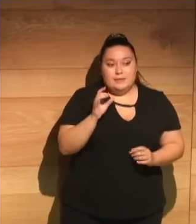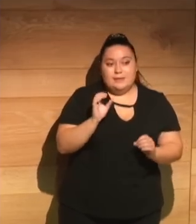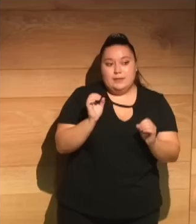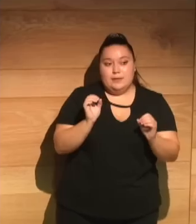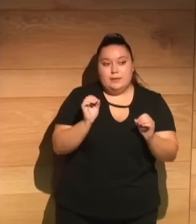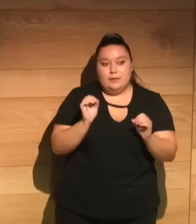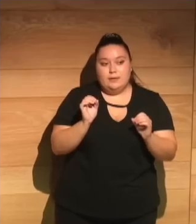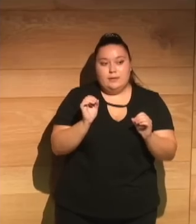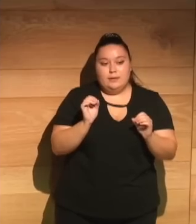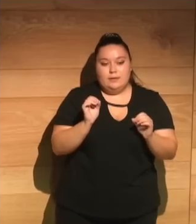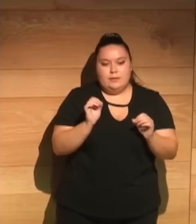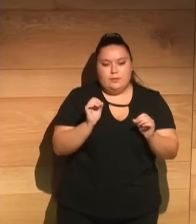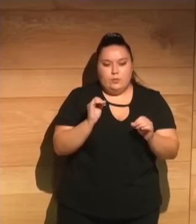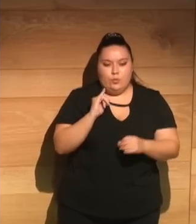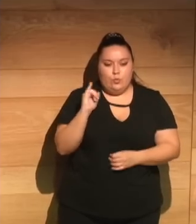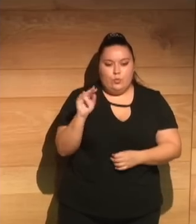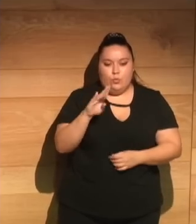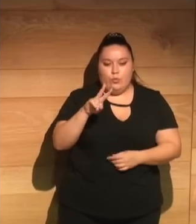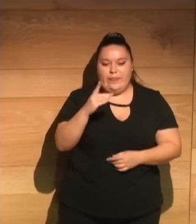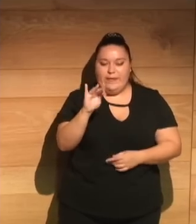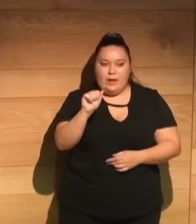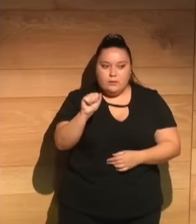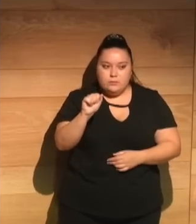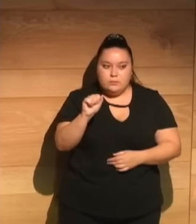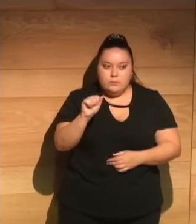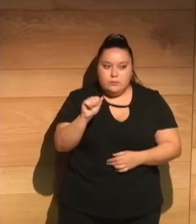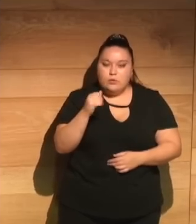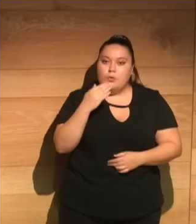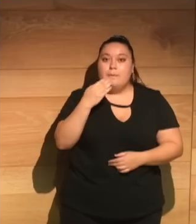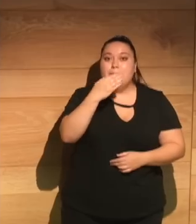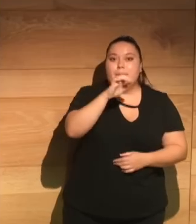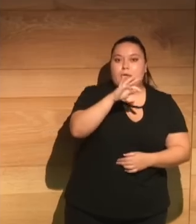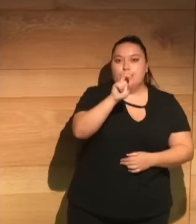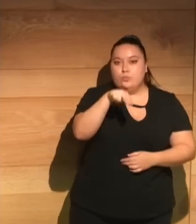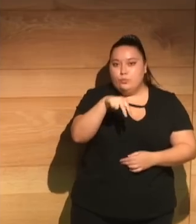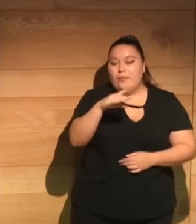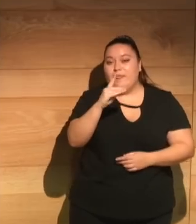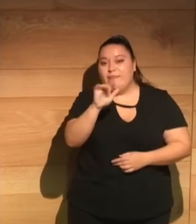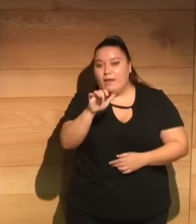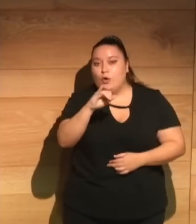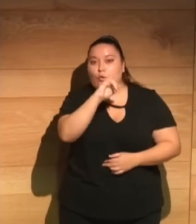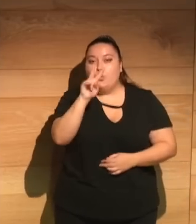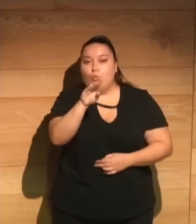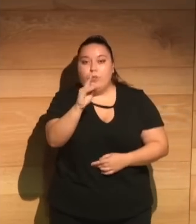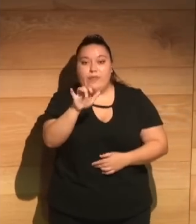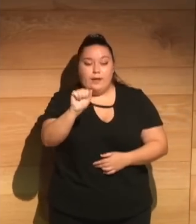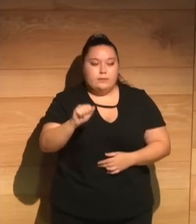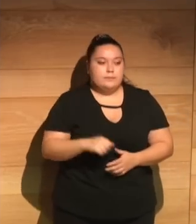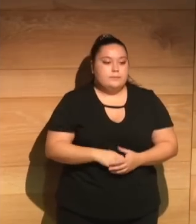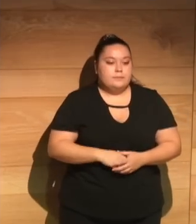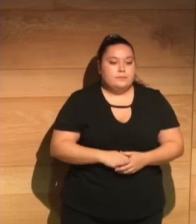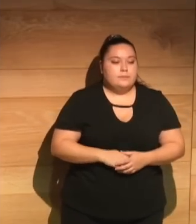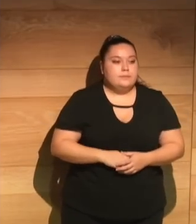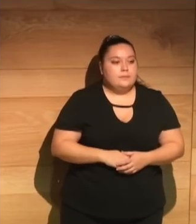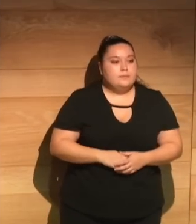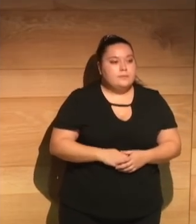aquí apuntado. ¿Directamente era en Betún de Judea? Era en Betún de Judea, sí. ¿Pero cómo, o sea, en Betún de Judea? Es que ¿con Betún de Judea? No, una placa sobre de